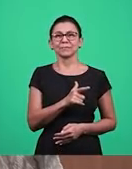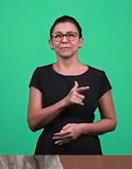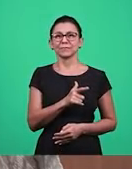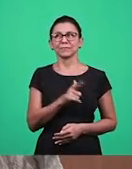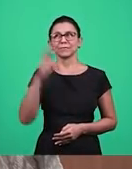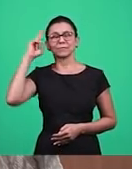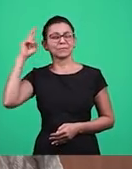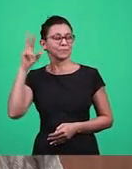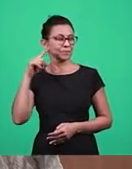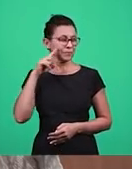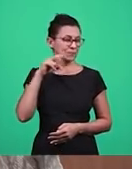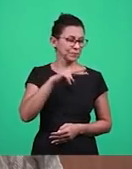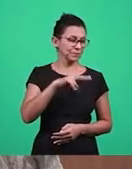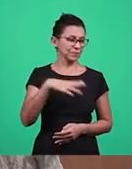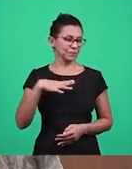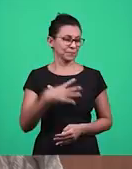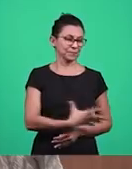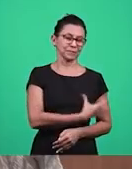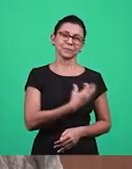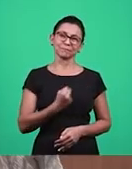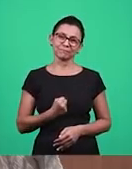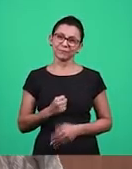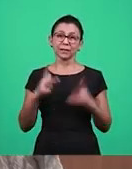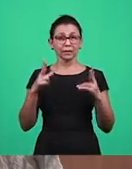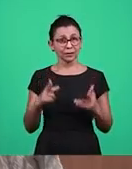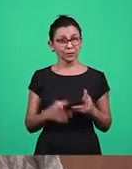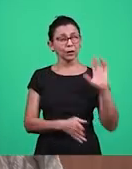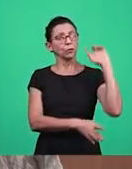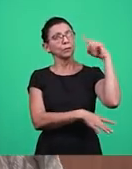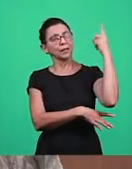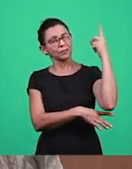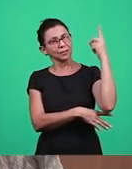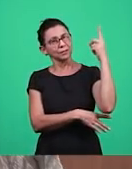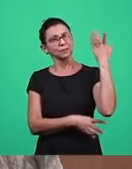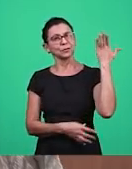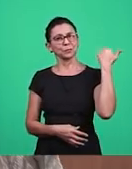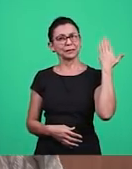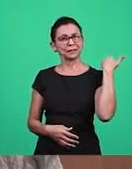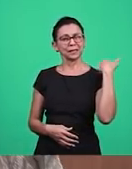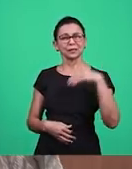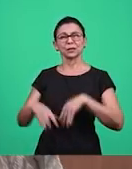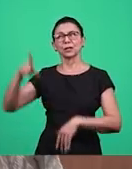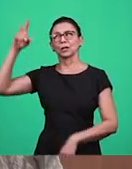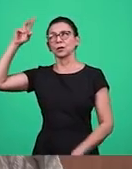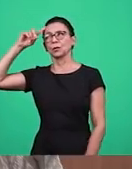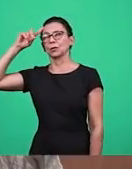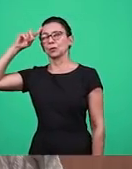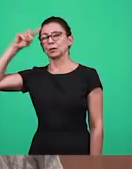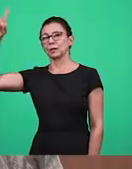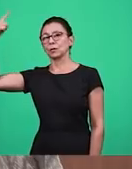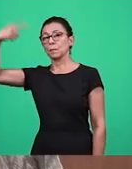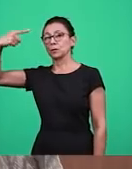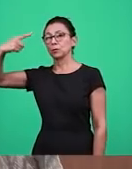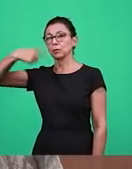Recibir la bendición del Señor. Y David recibió este regalo. El Señor envió al profeta